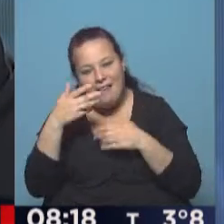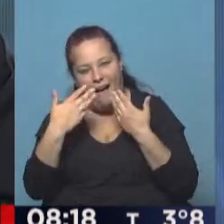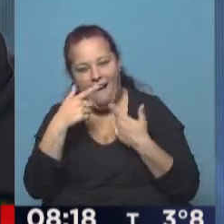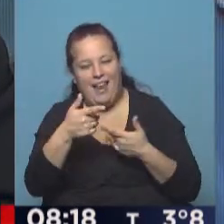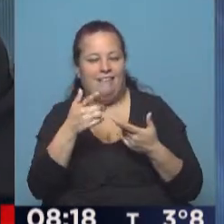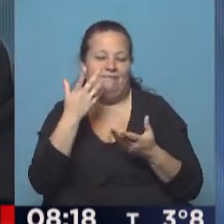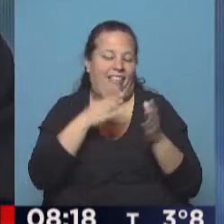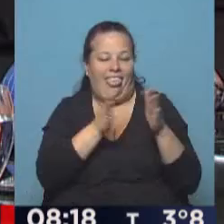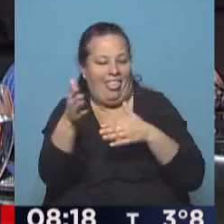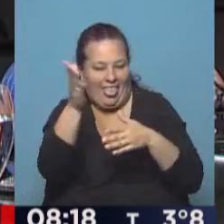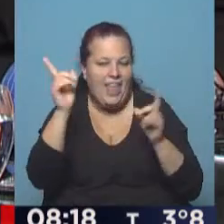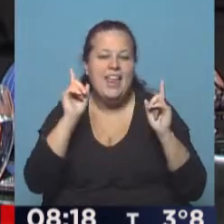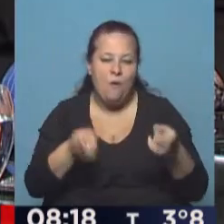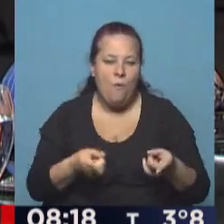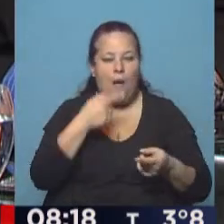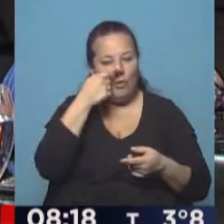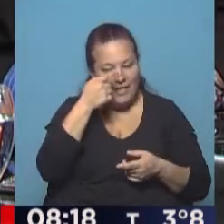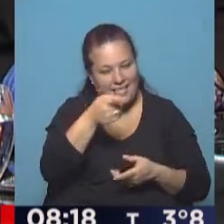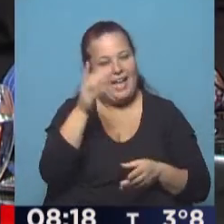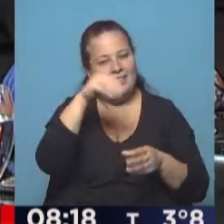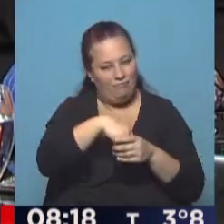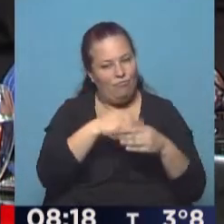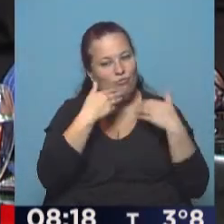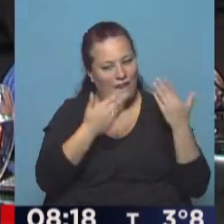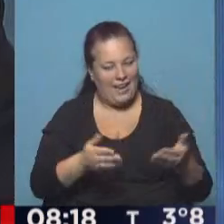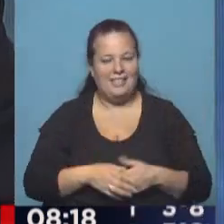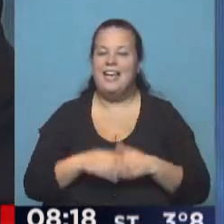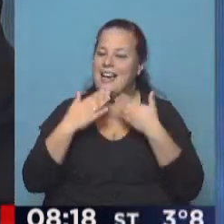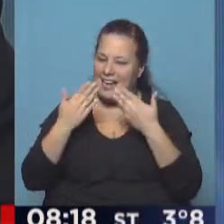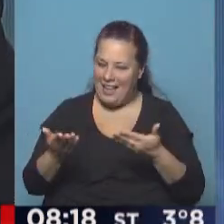así sin quererlo. De todas formas, es muy interesante tu participación. Muchísimas gracias. Gracias. Un placer.